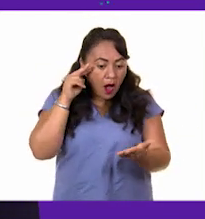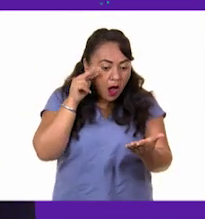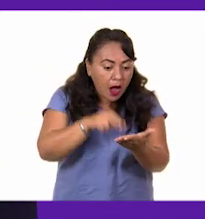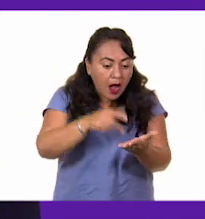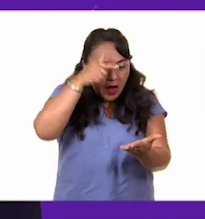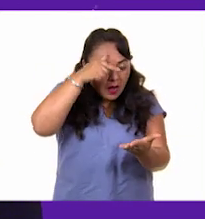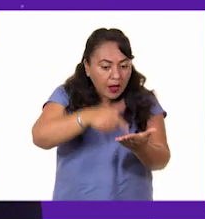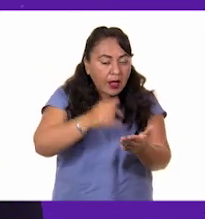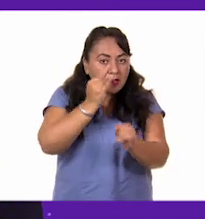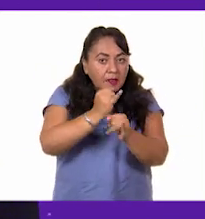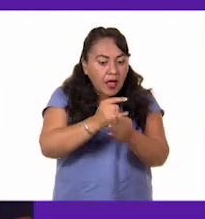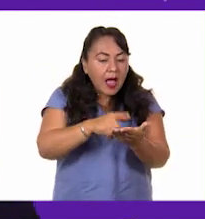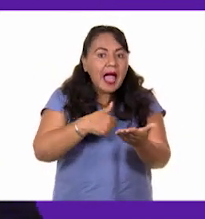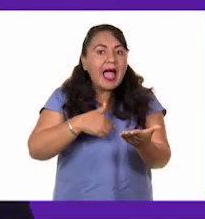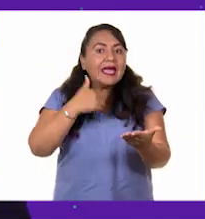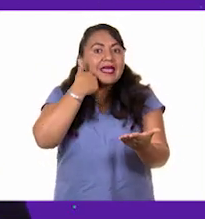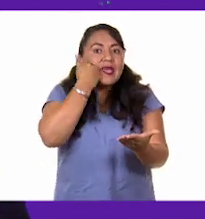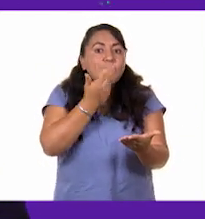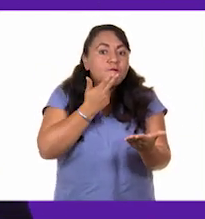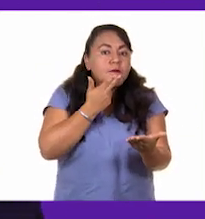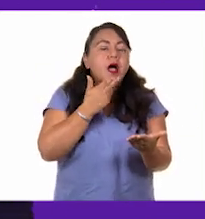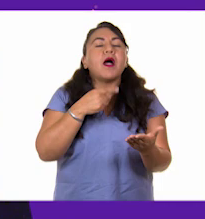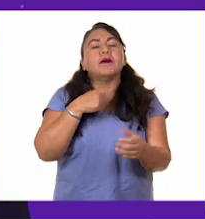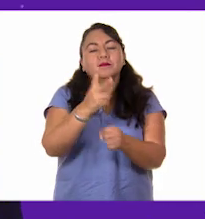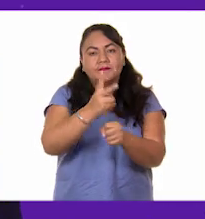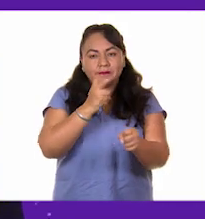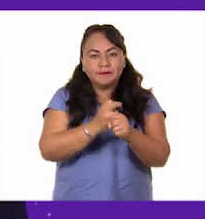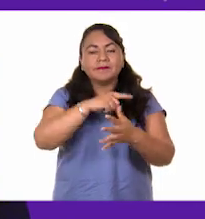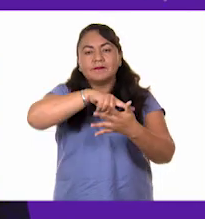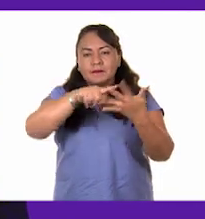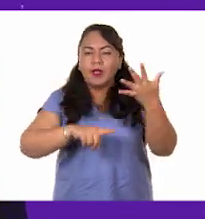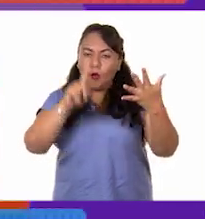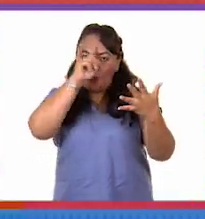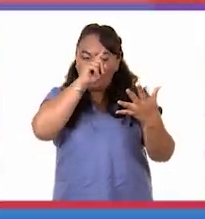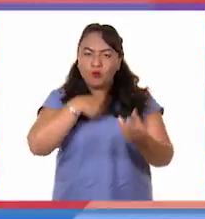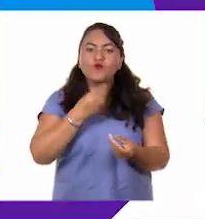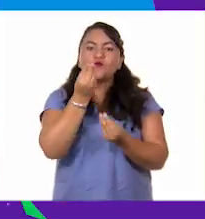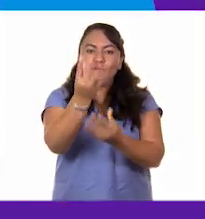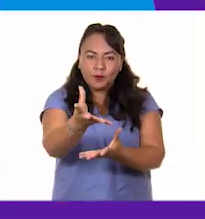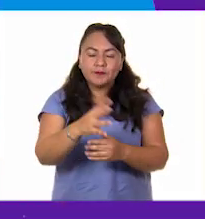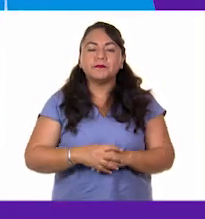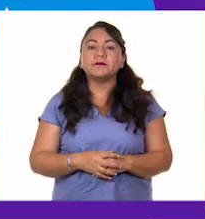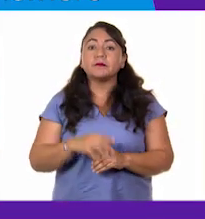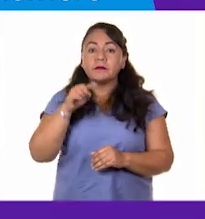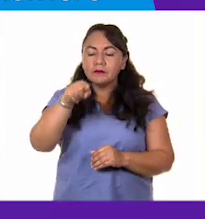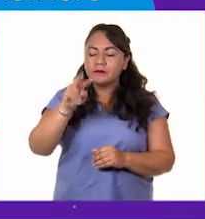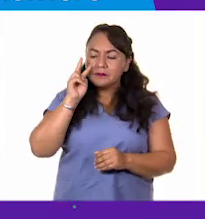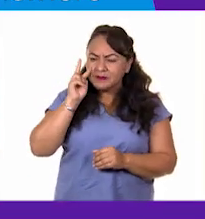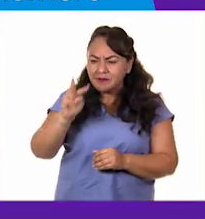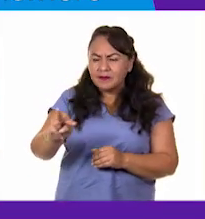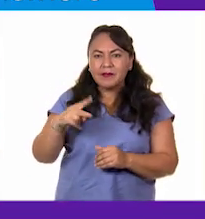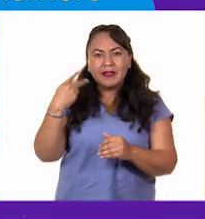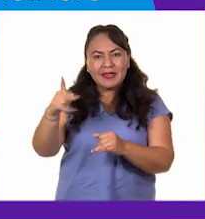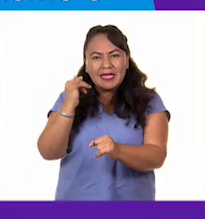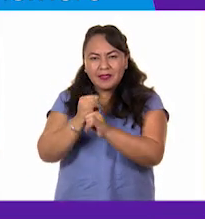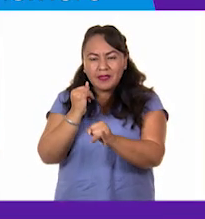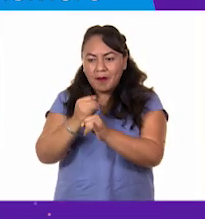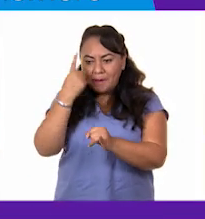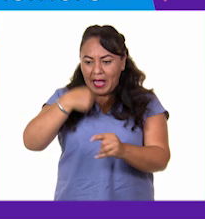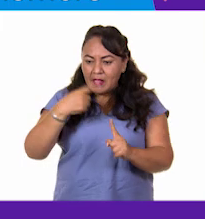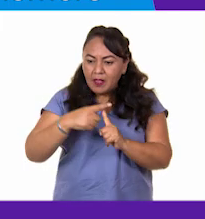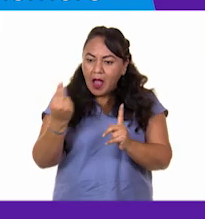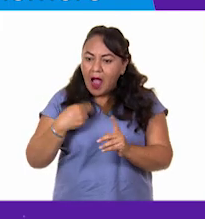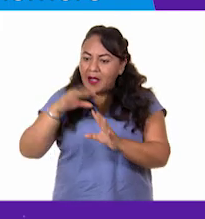utilizar en el ciberespacio, te invitamos a tomar en cuenta las siguientes recomendaciones. Cuando tomes contenido de algún sitio web para